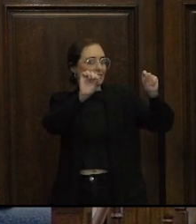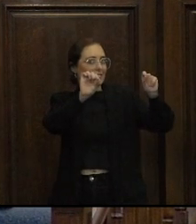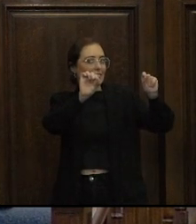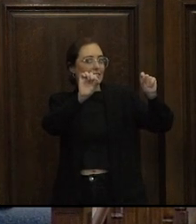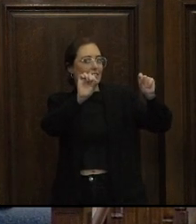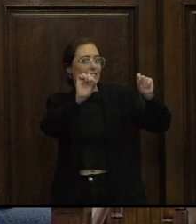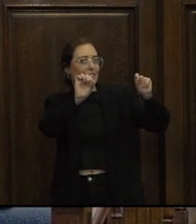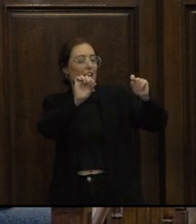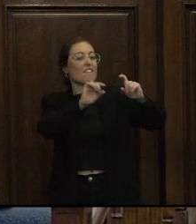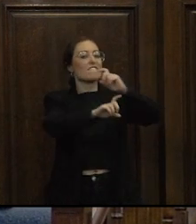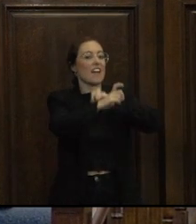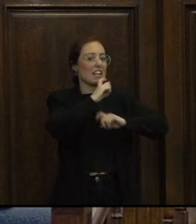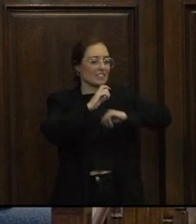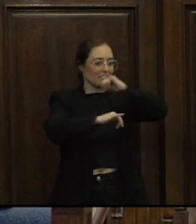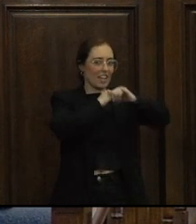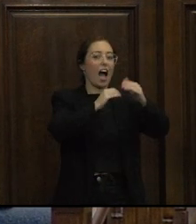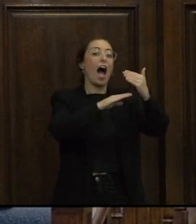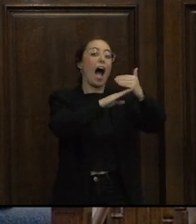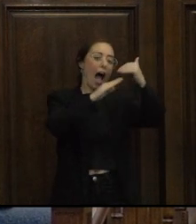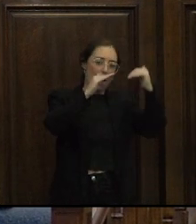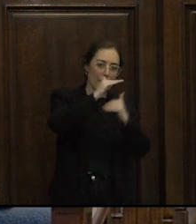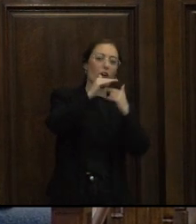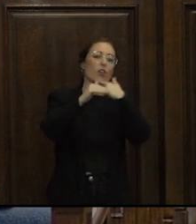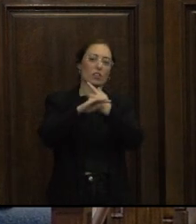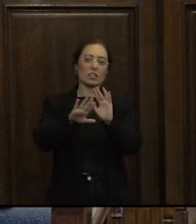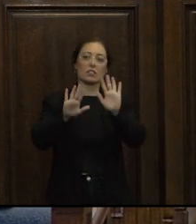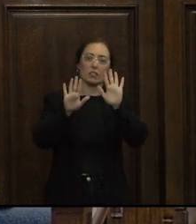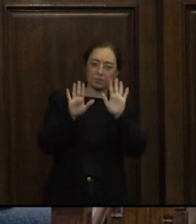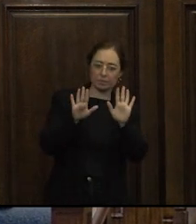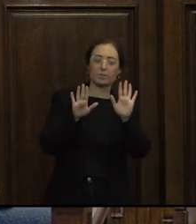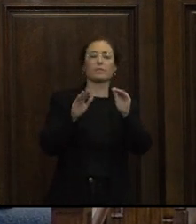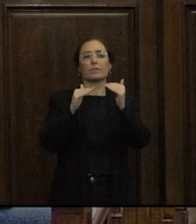fake news, abajo te hace una aclaración de esto